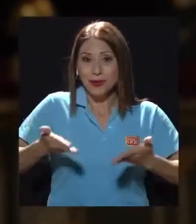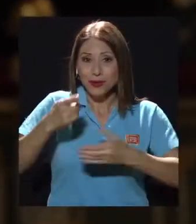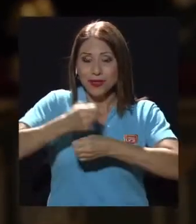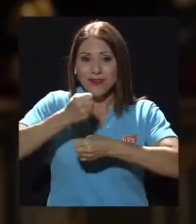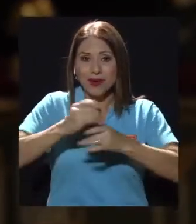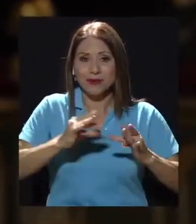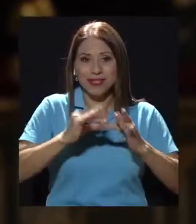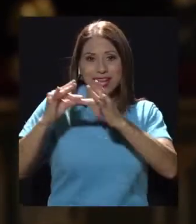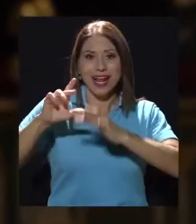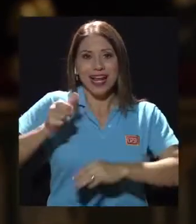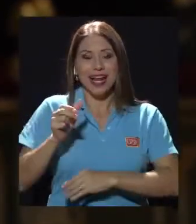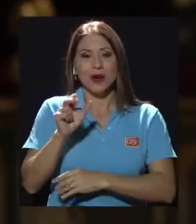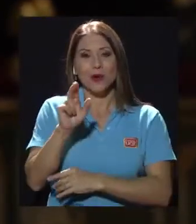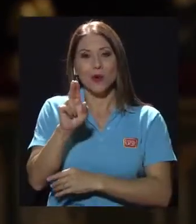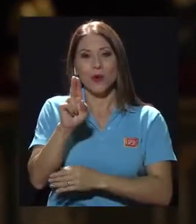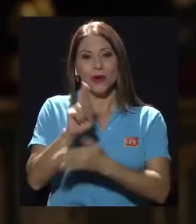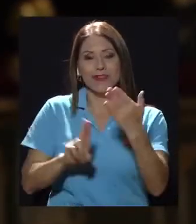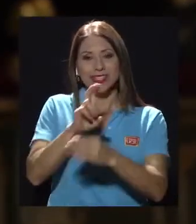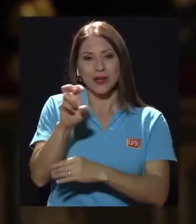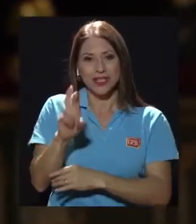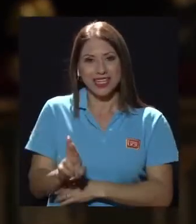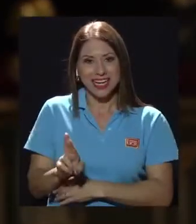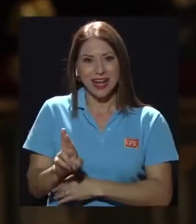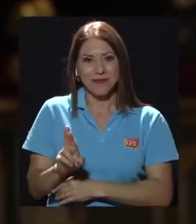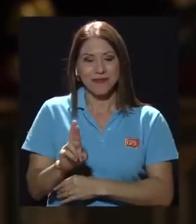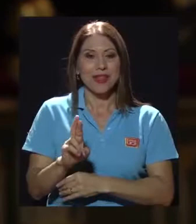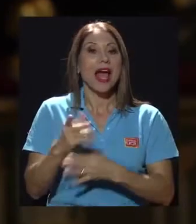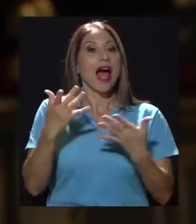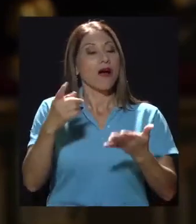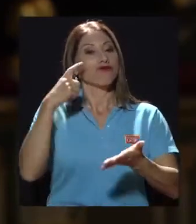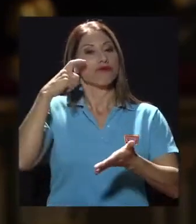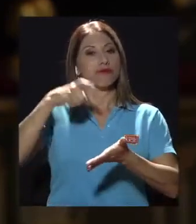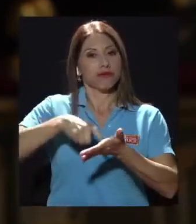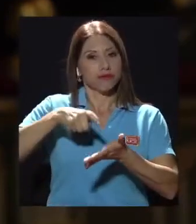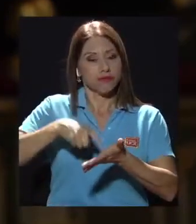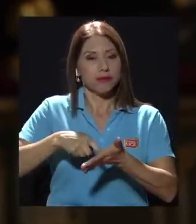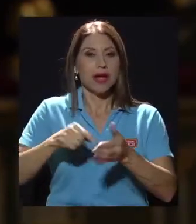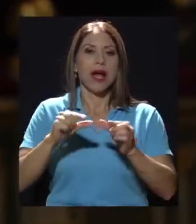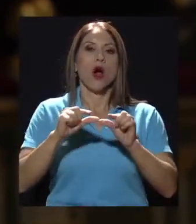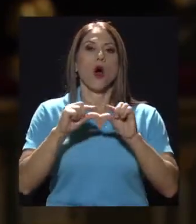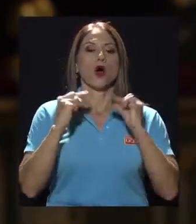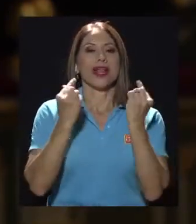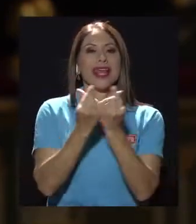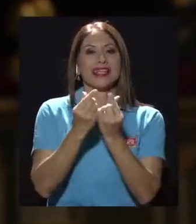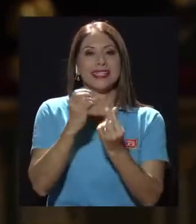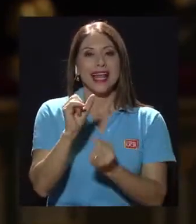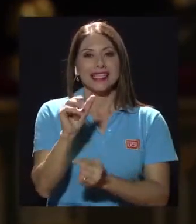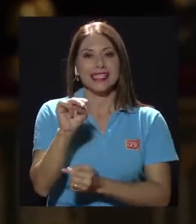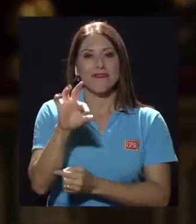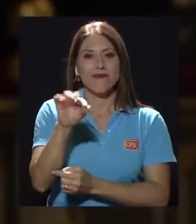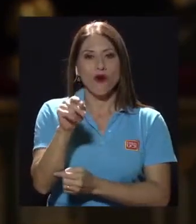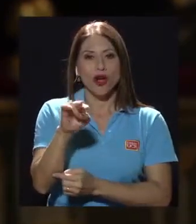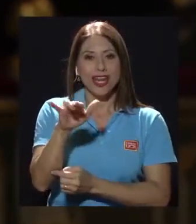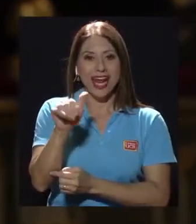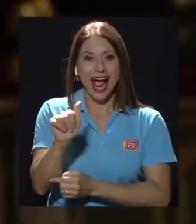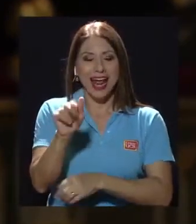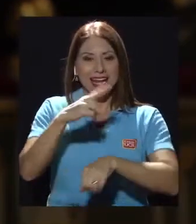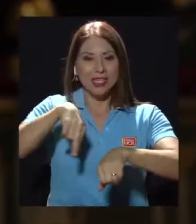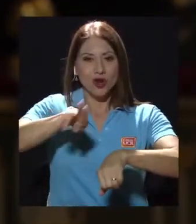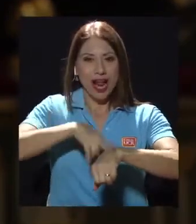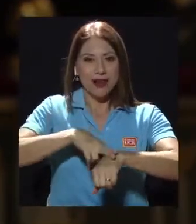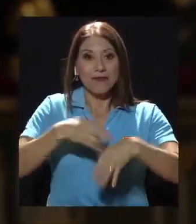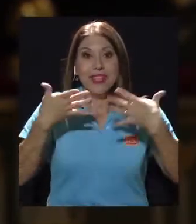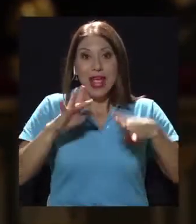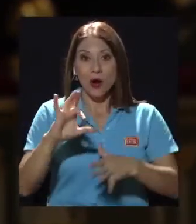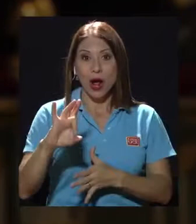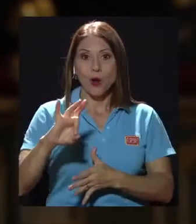Canal Universidad de Costa Rica, haciendo un reconocimiento a la Orquesta Sinfónica Nacional, que en esta octava entrega